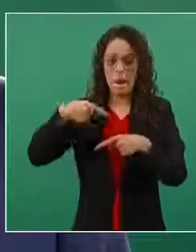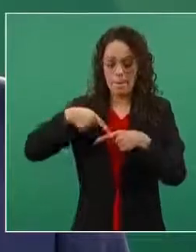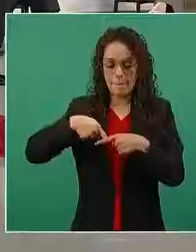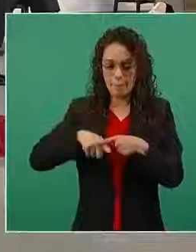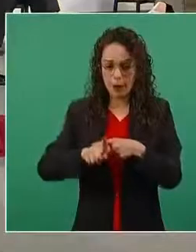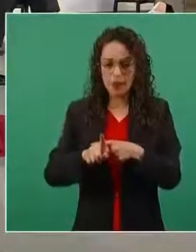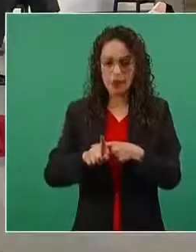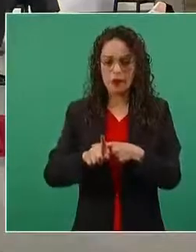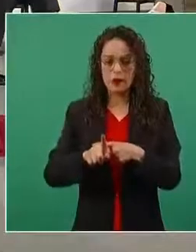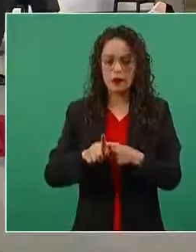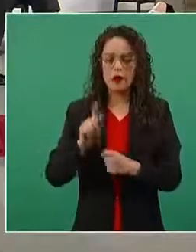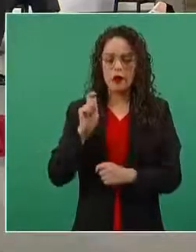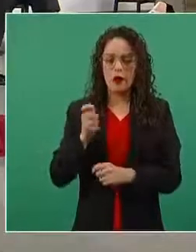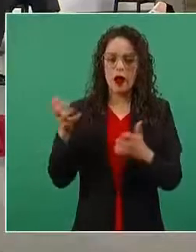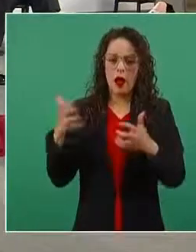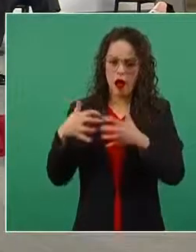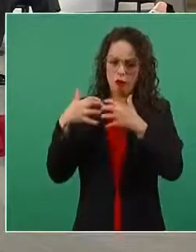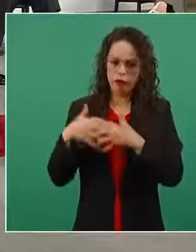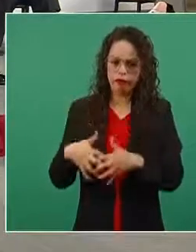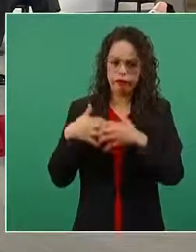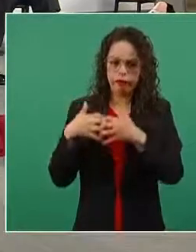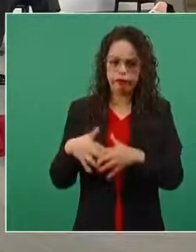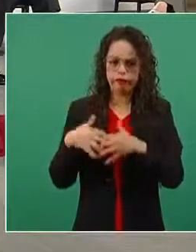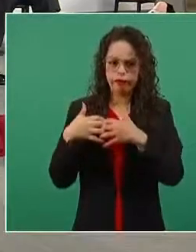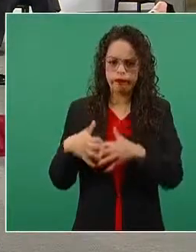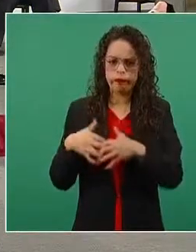a producir